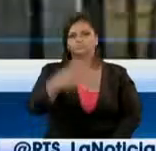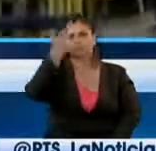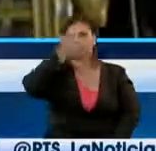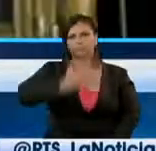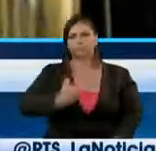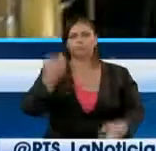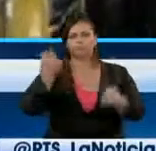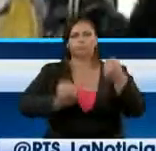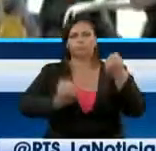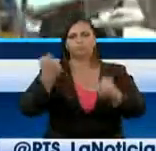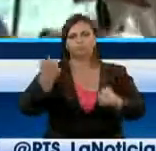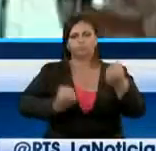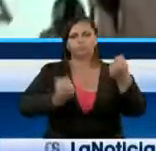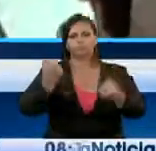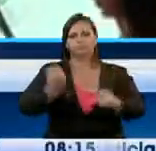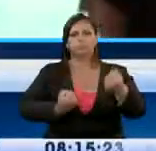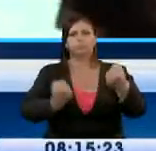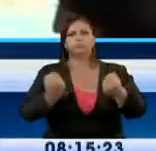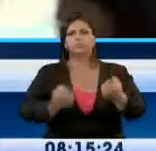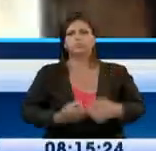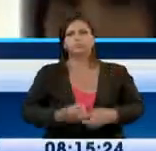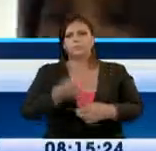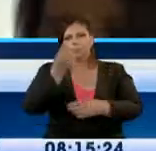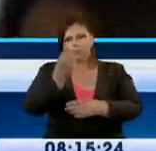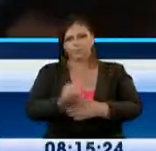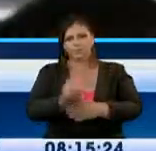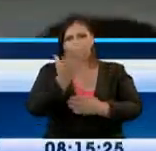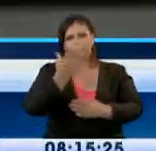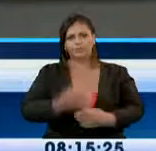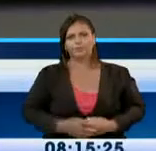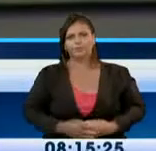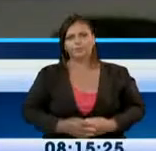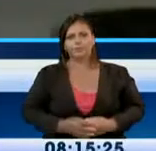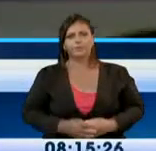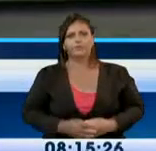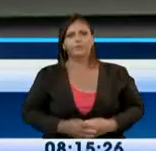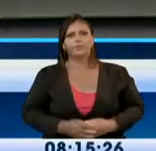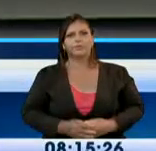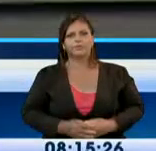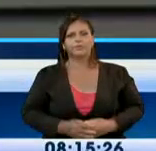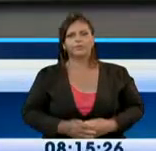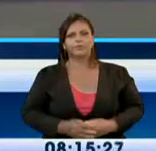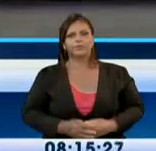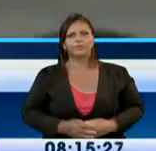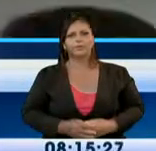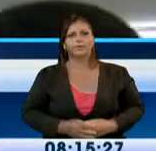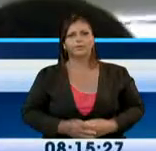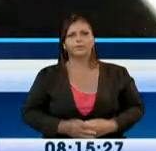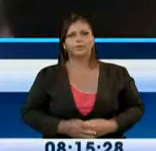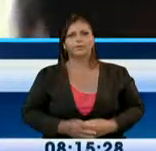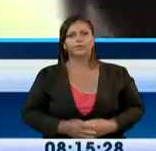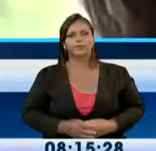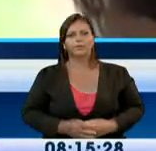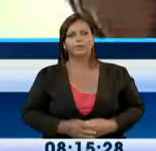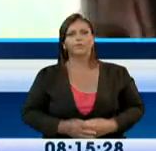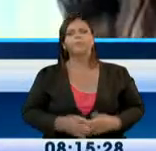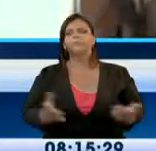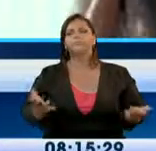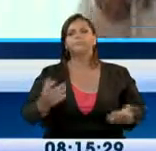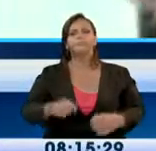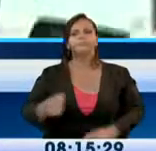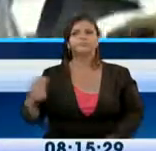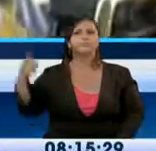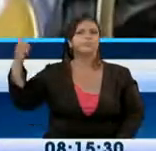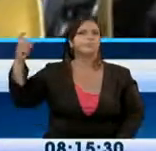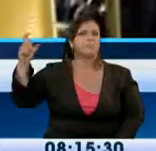los antisociales sigan haciendo de la suya dentro del bus? Buenos días. Cuando un pasajero le alerta a usted, o usted ve o se da cuenta de que hay alguien